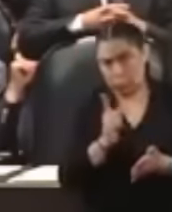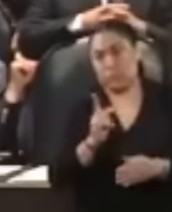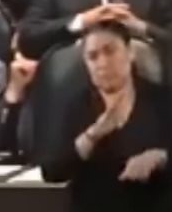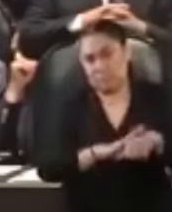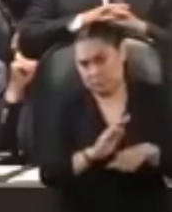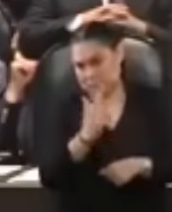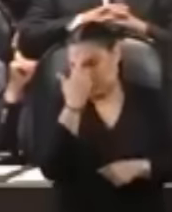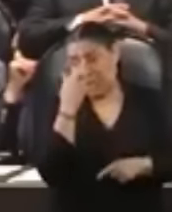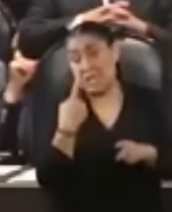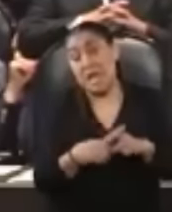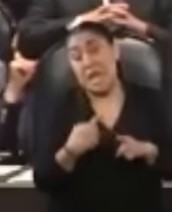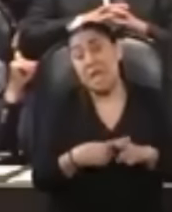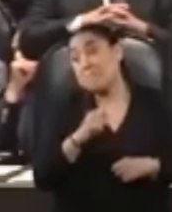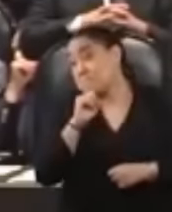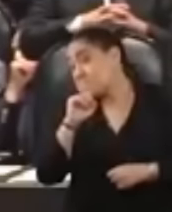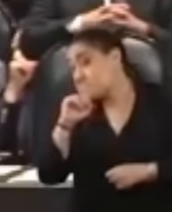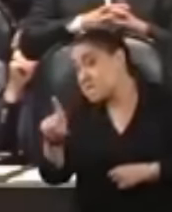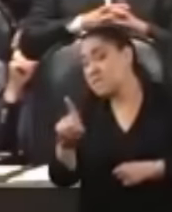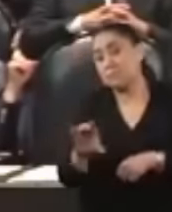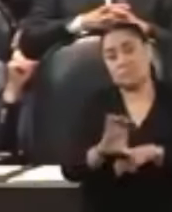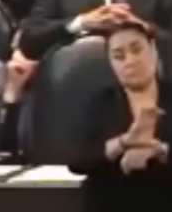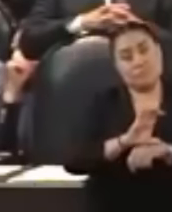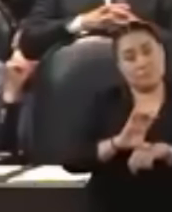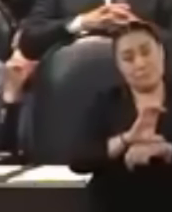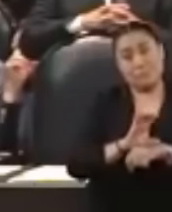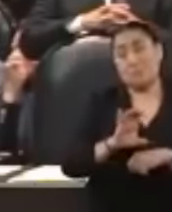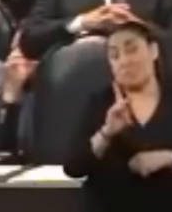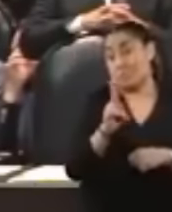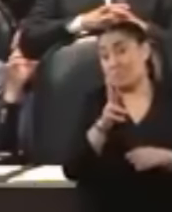Fue Salinas de Gortari, del PRI.